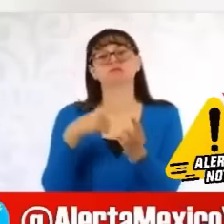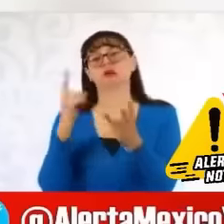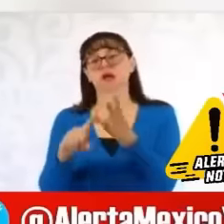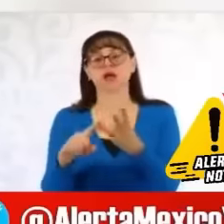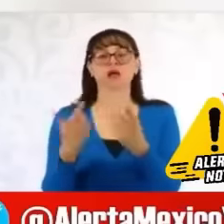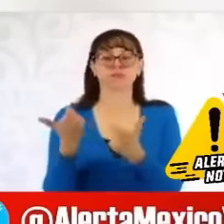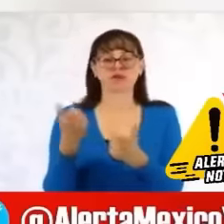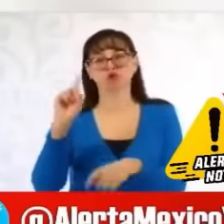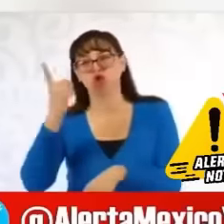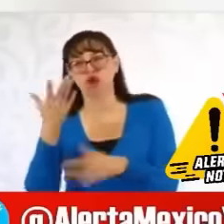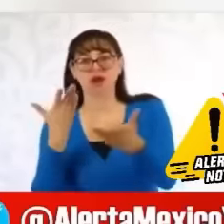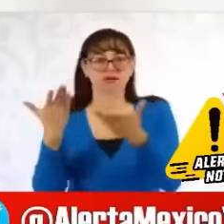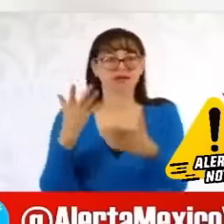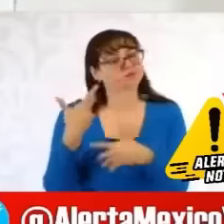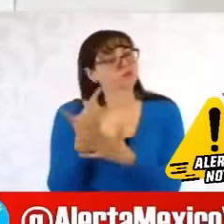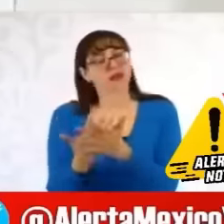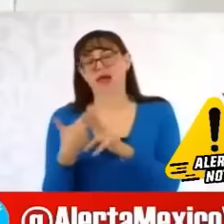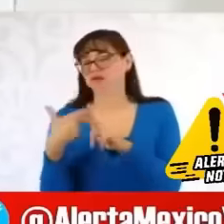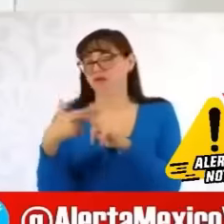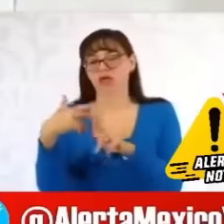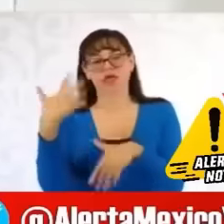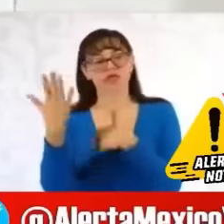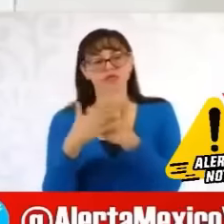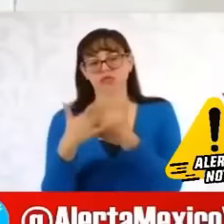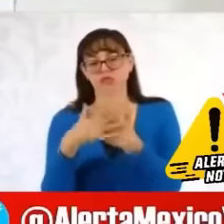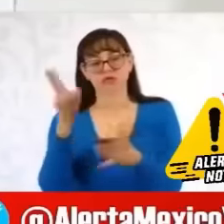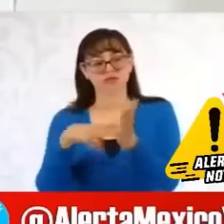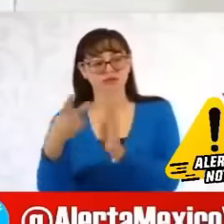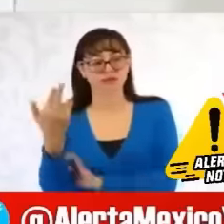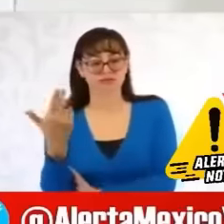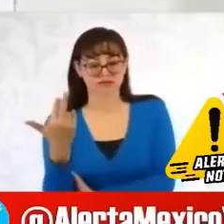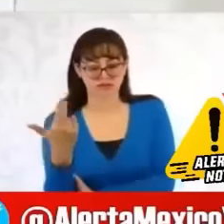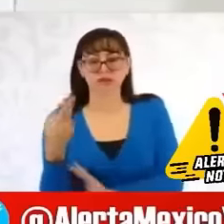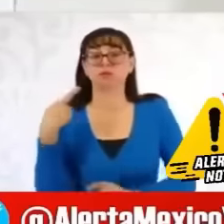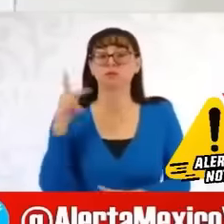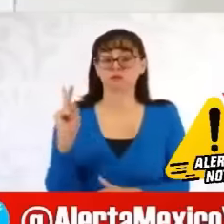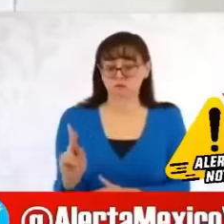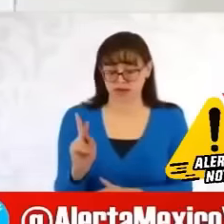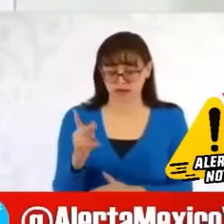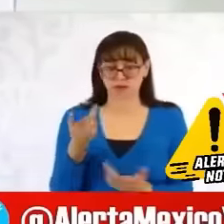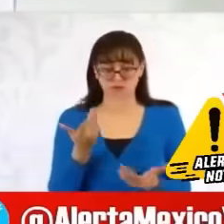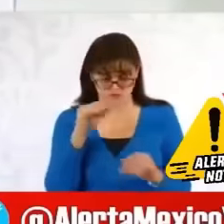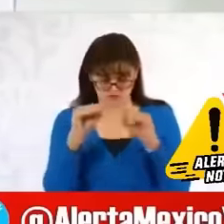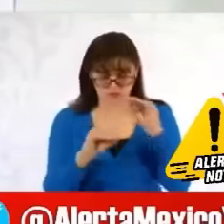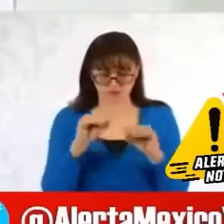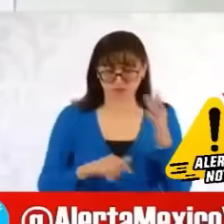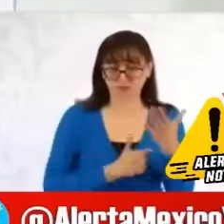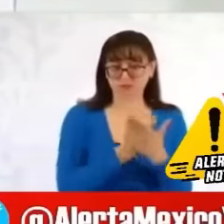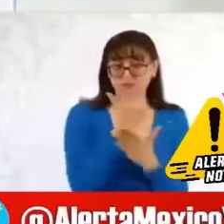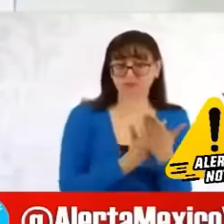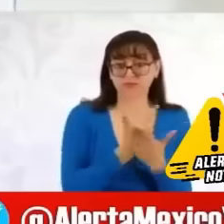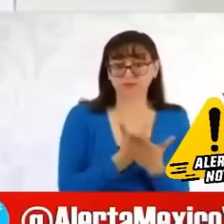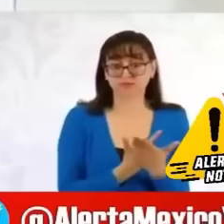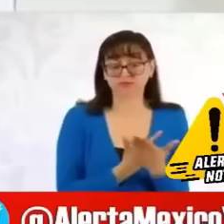cual, aplicando este nuevo diseño, nos da una tasa para el derecho petrolero